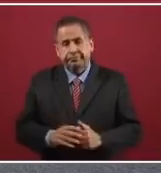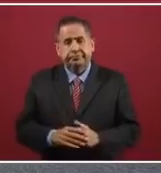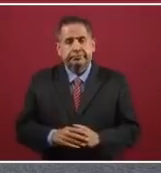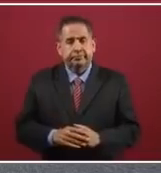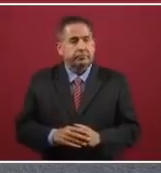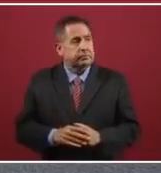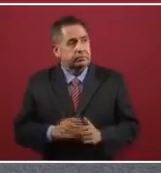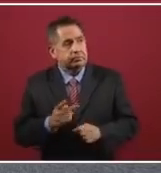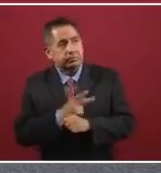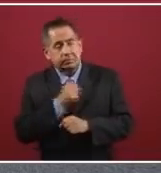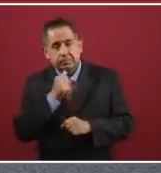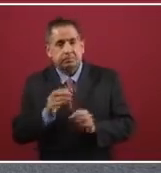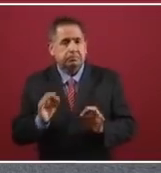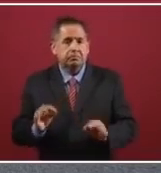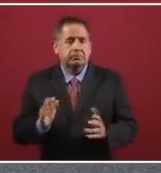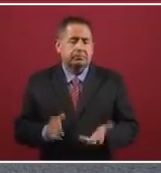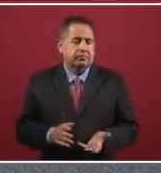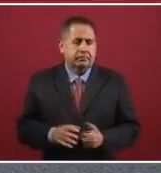no pasa nada.